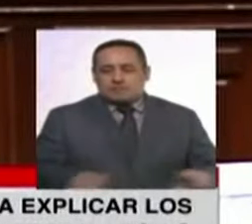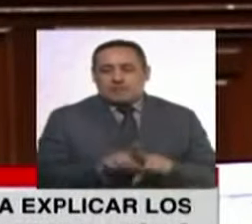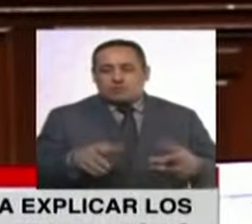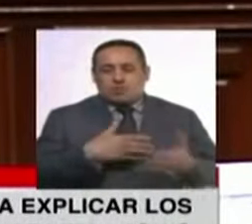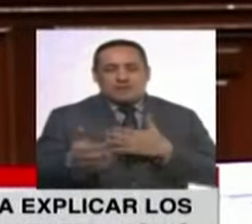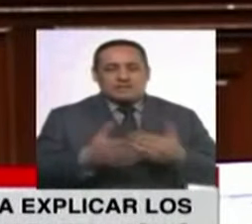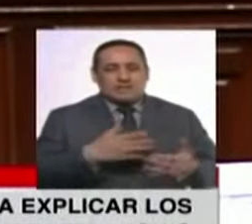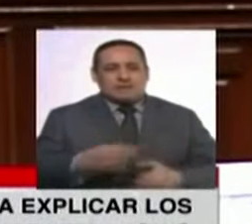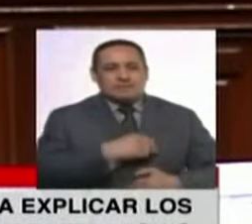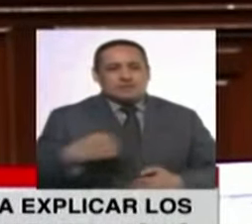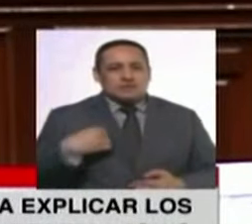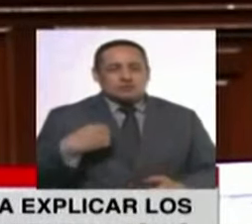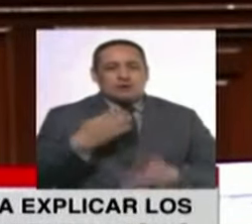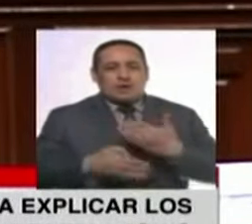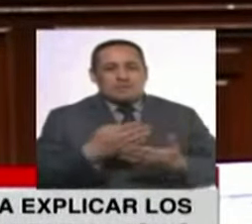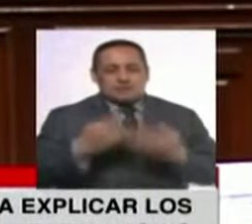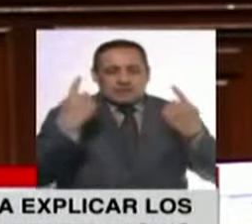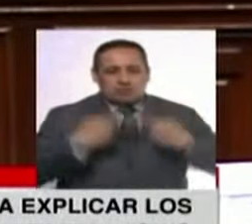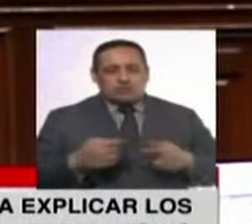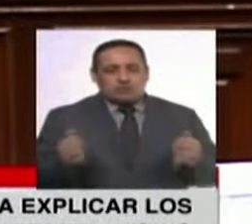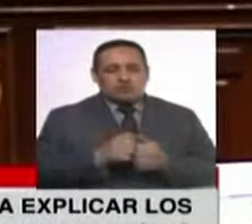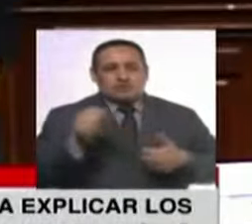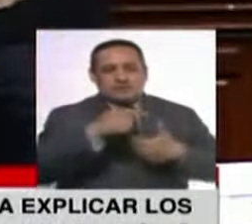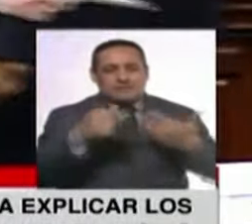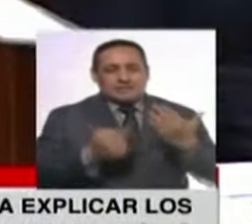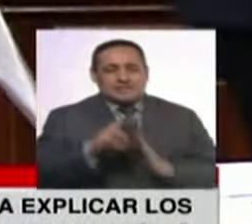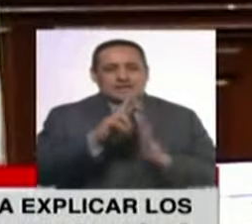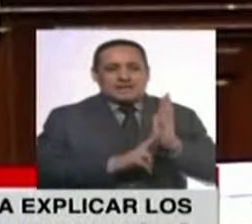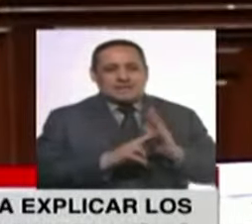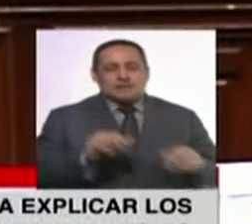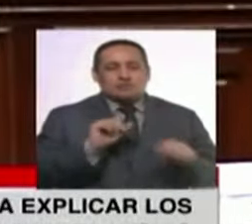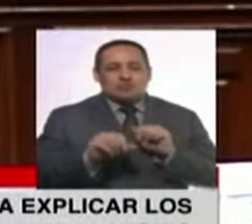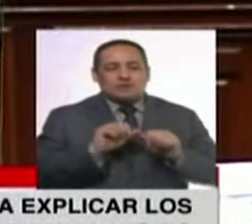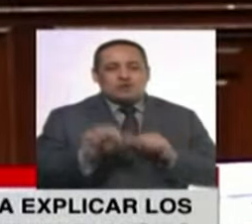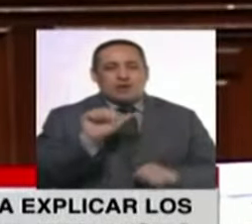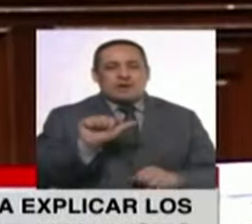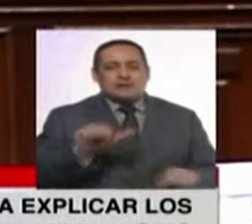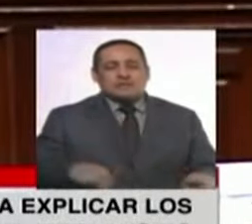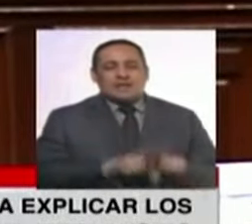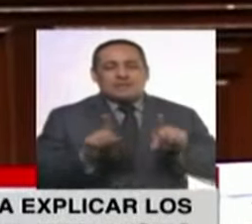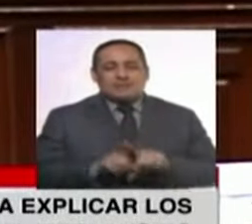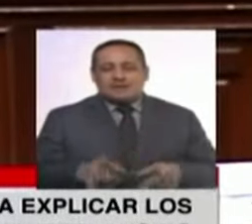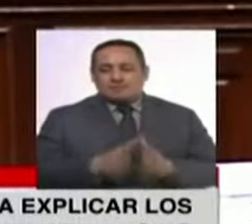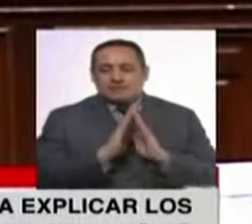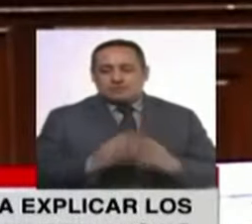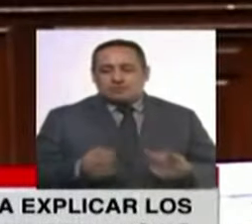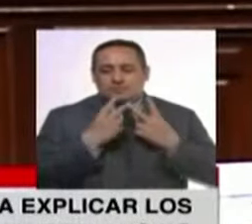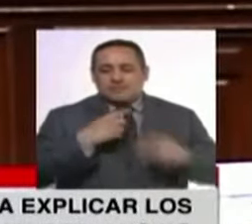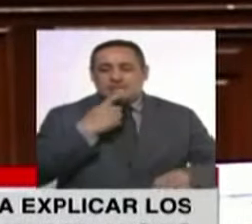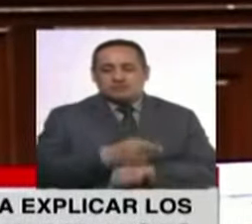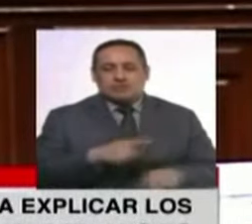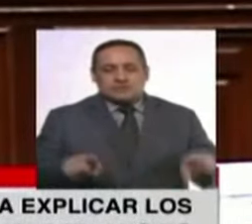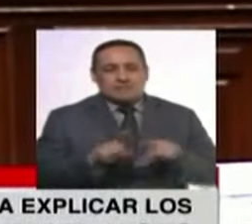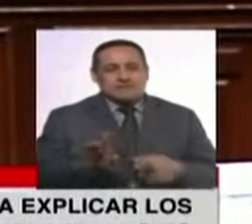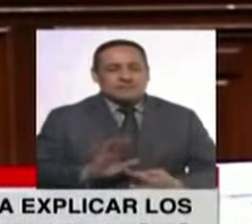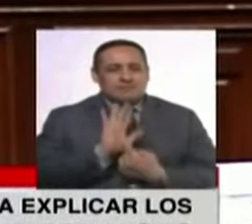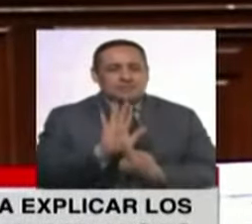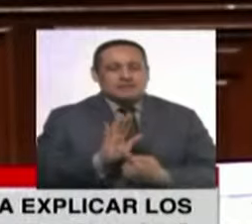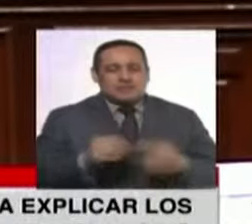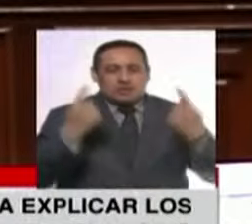de los ministros se desarrolla de acuerdo con la siguiente reglas inciso a el pedido de interpelación se formula